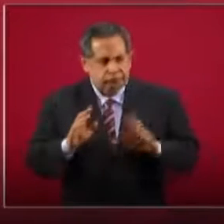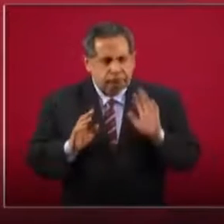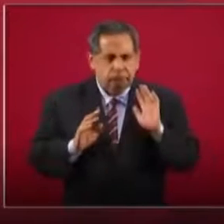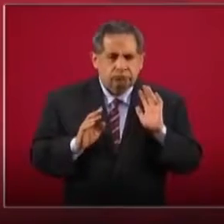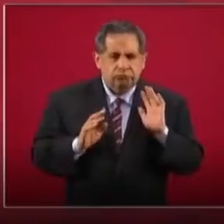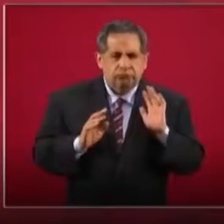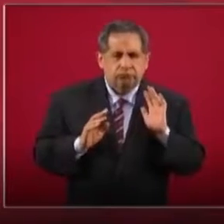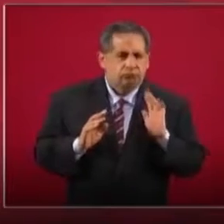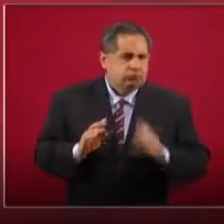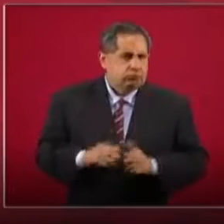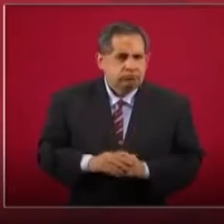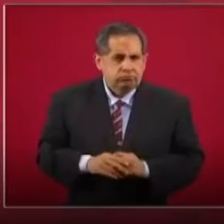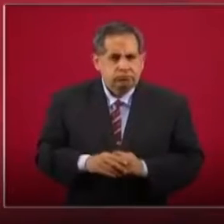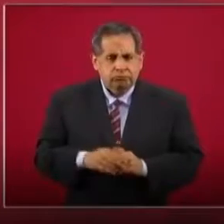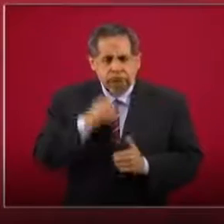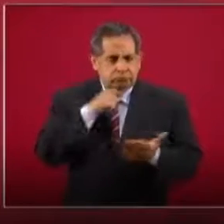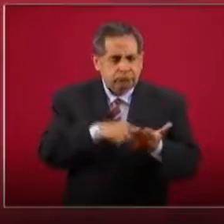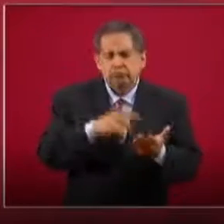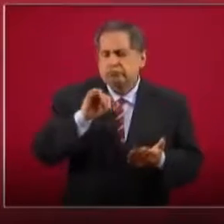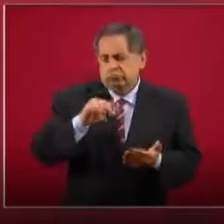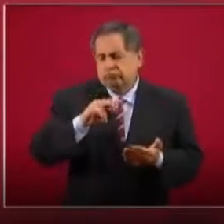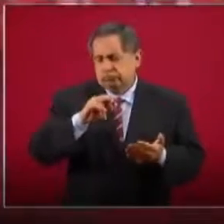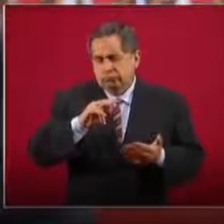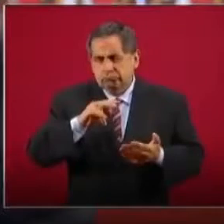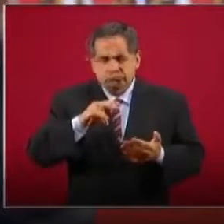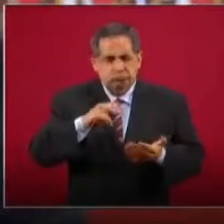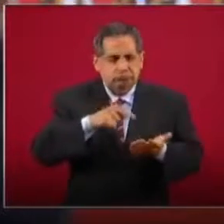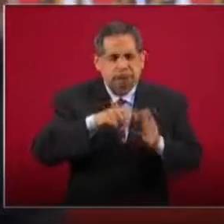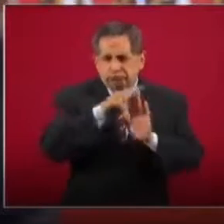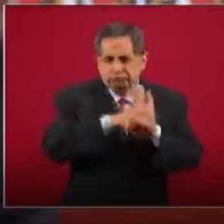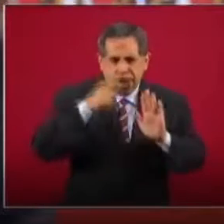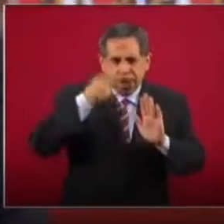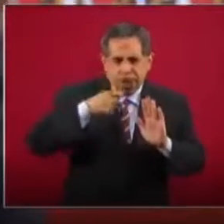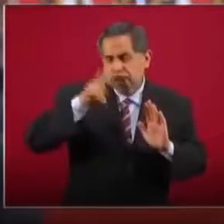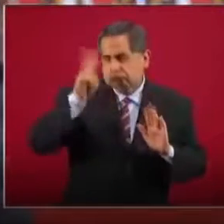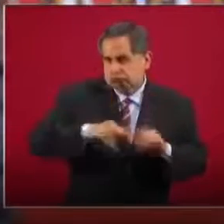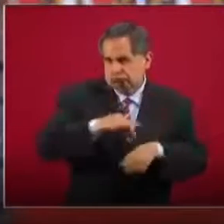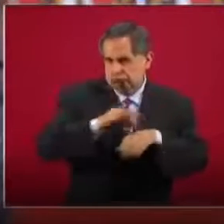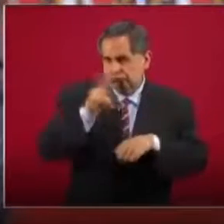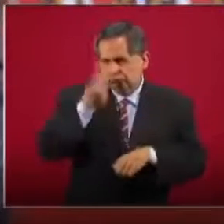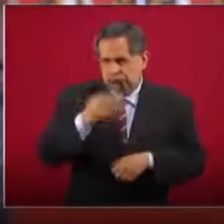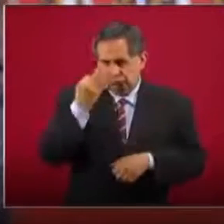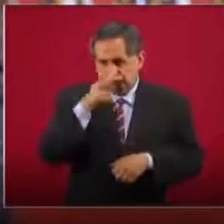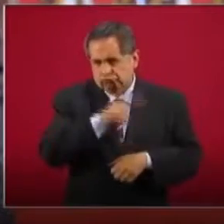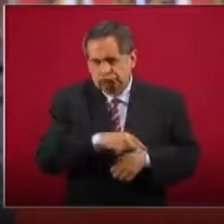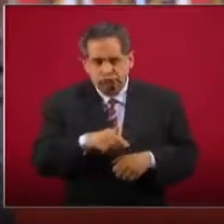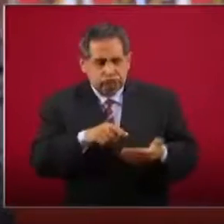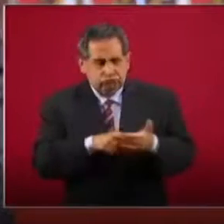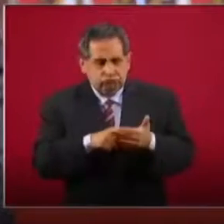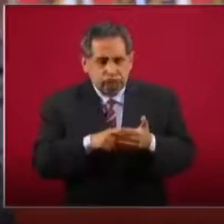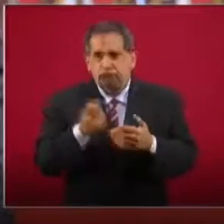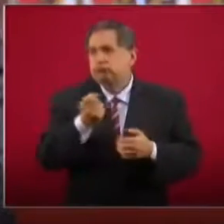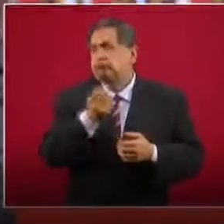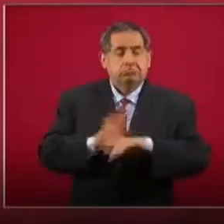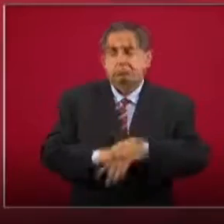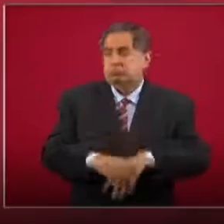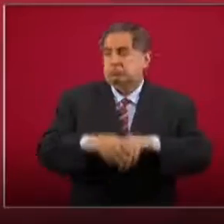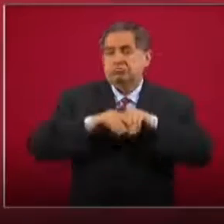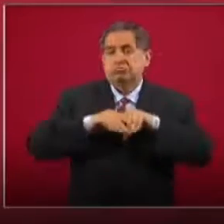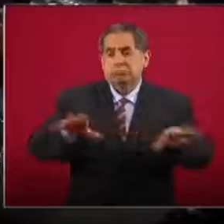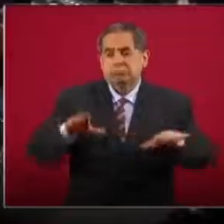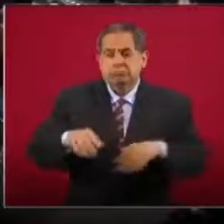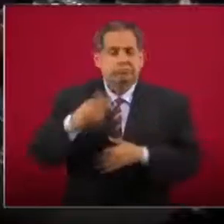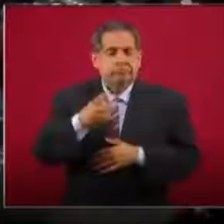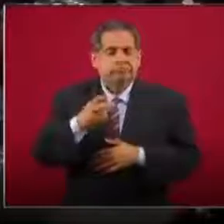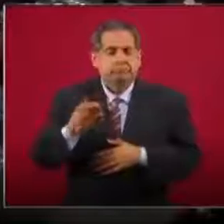como válido porque han habido reacciones. Va a ser